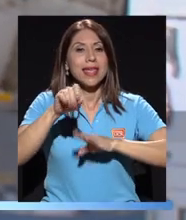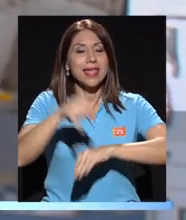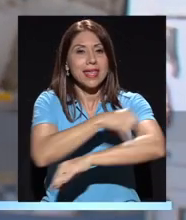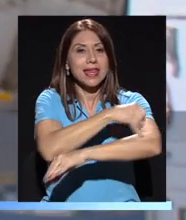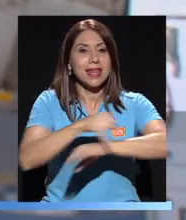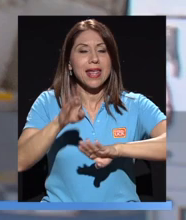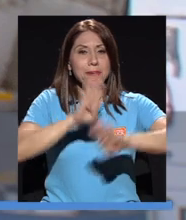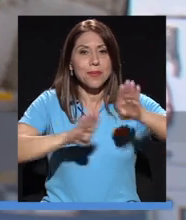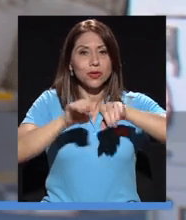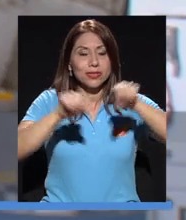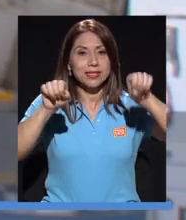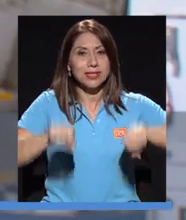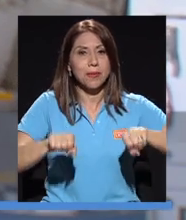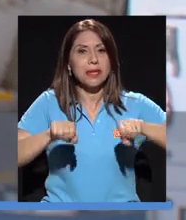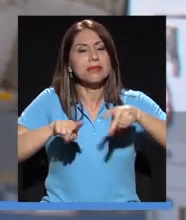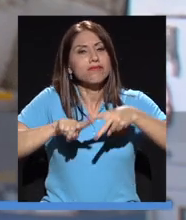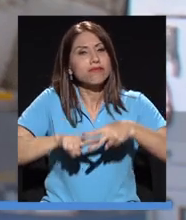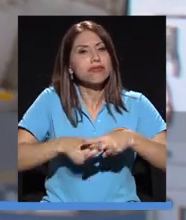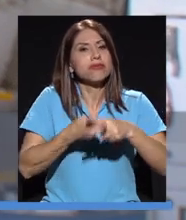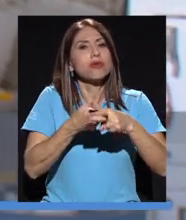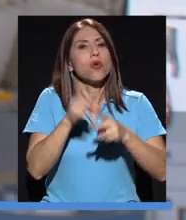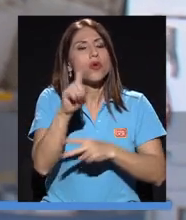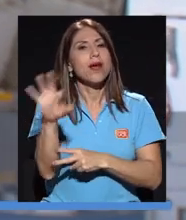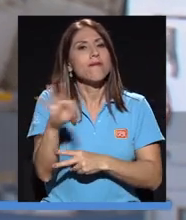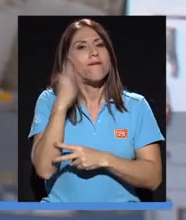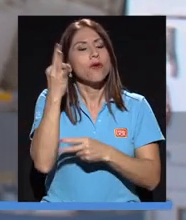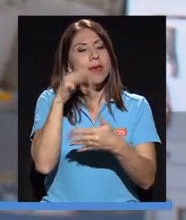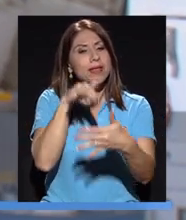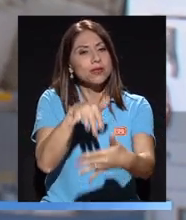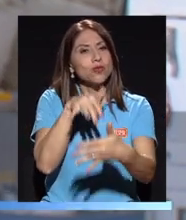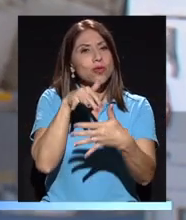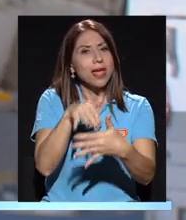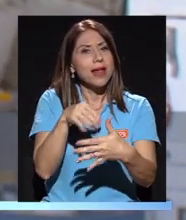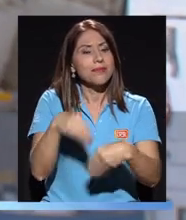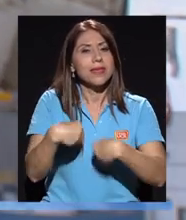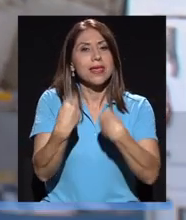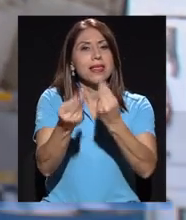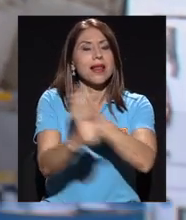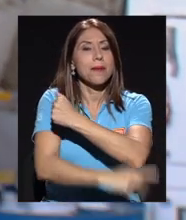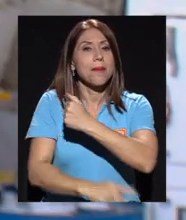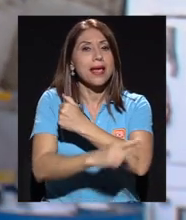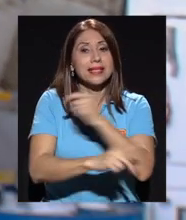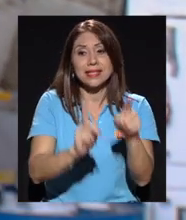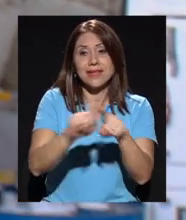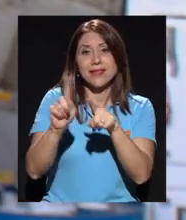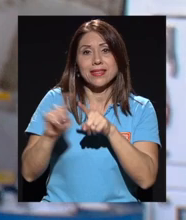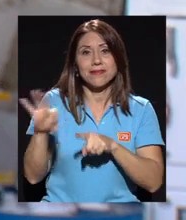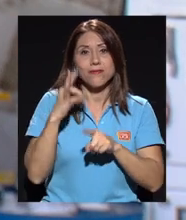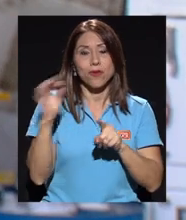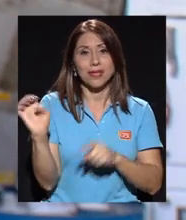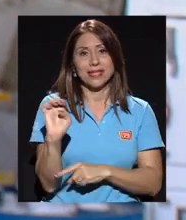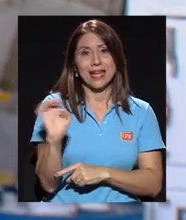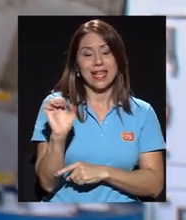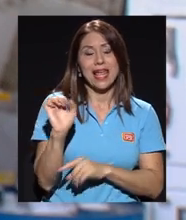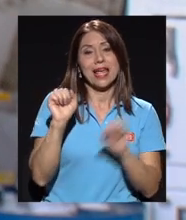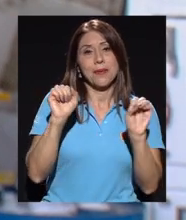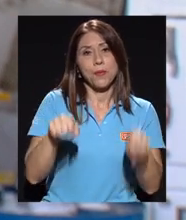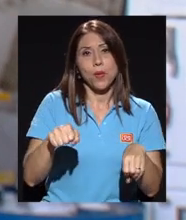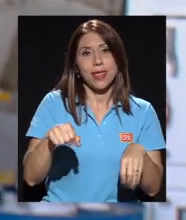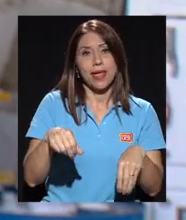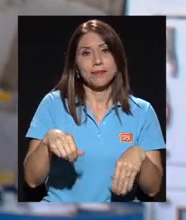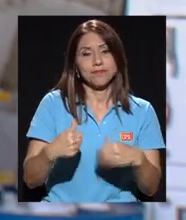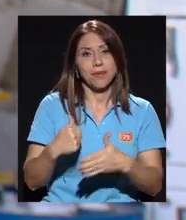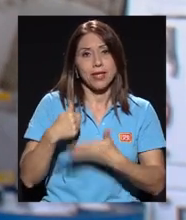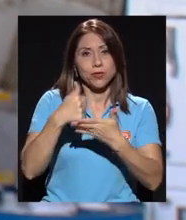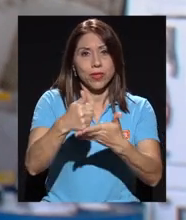como una forma de estudiar y aportar al país con fuentes alternas de energía que puedan ayudar